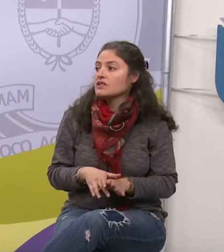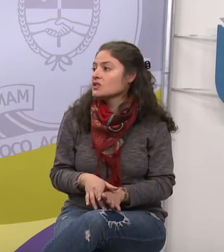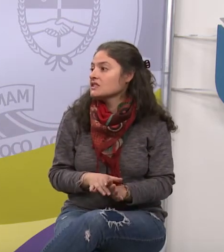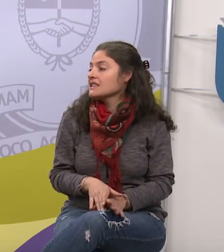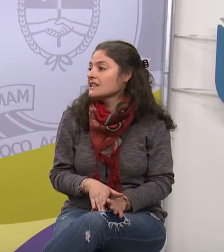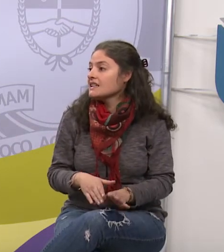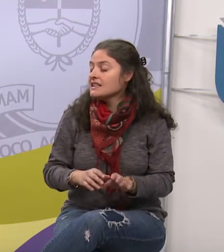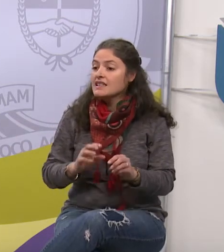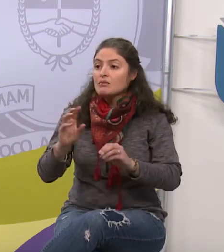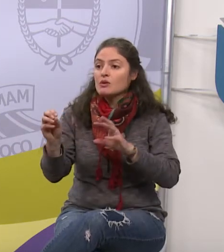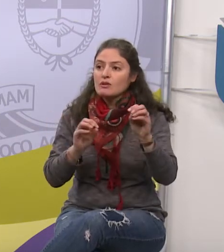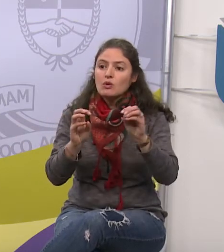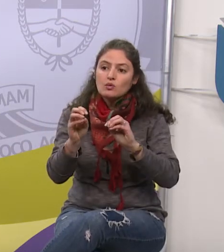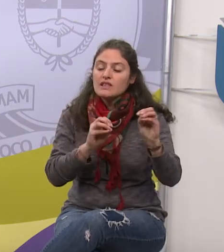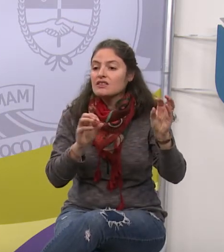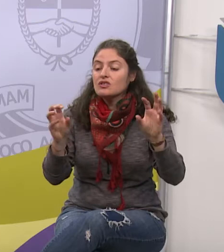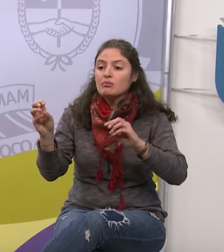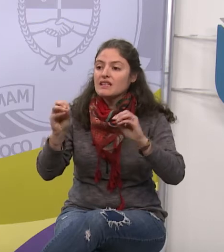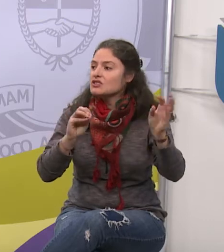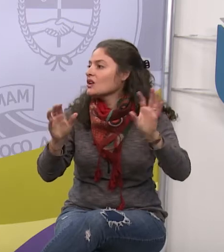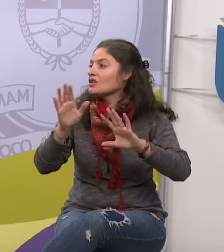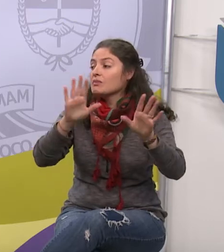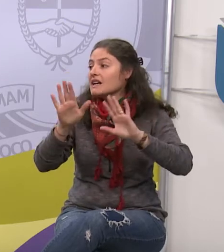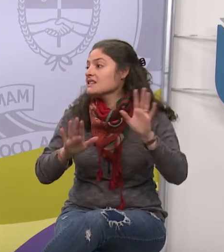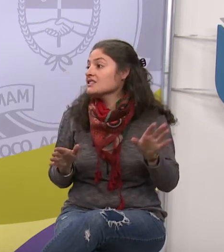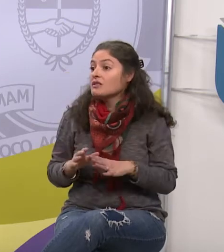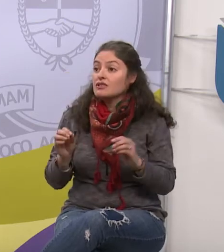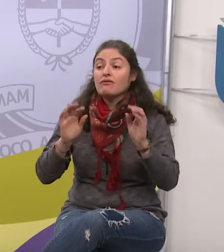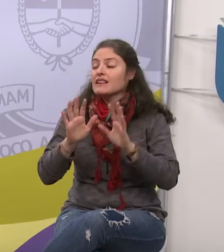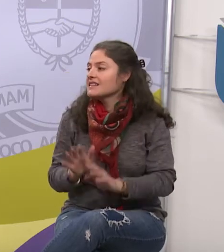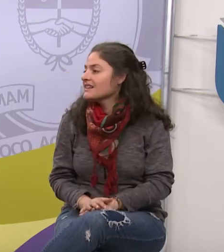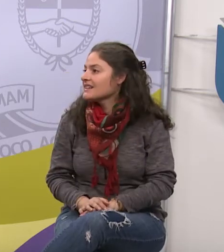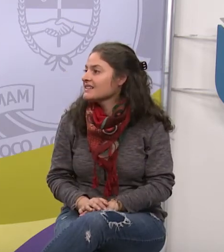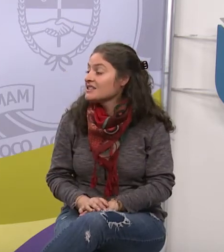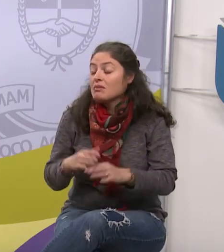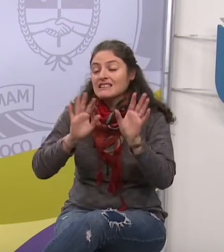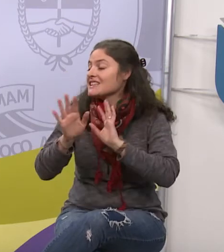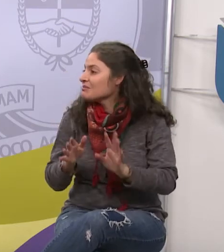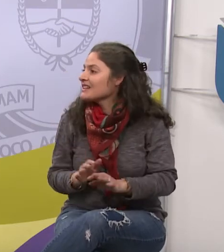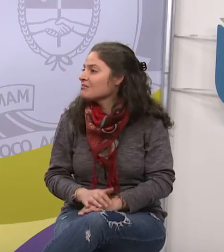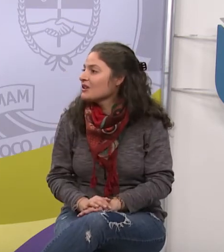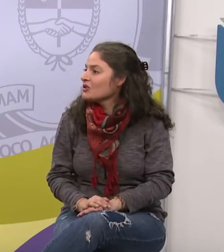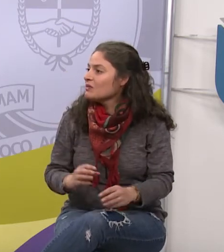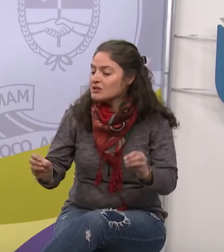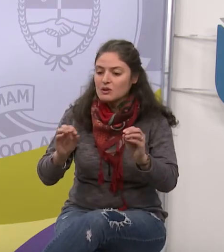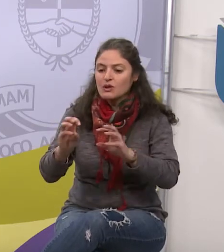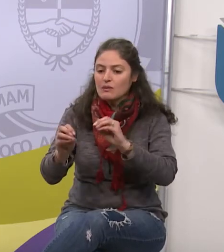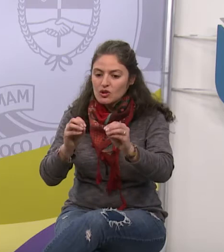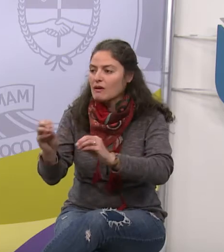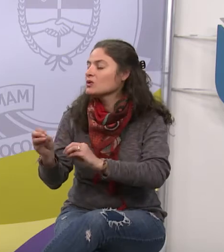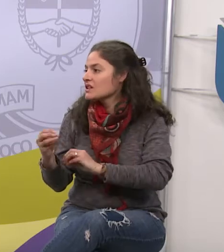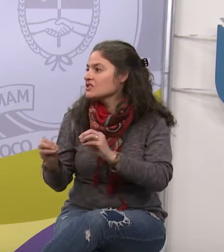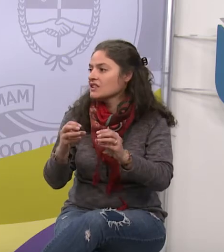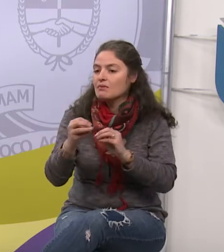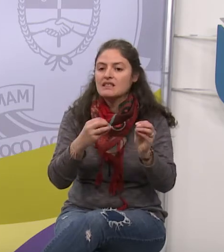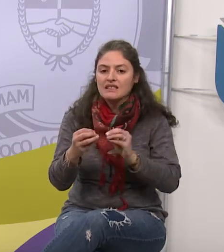las poblaciones no sea tan grande. Pero bueno, vamos juntando pedacitos del rompecabezas y todavía nos falta bastante para armarlo completo, pero bueno, vamos